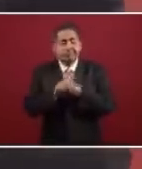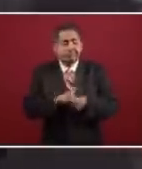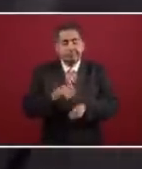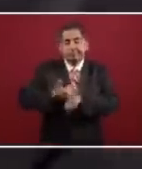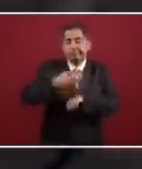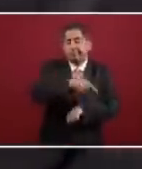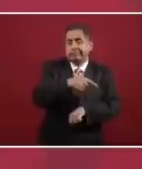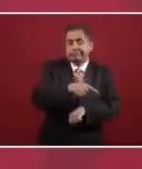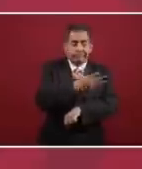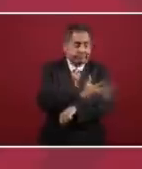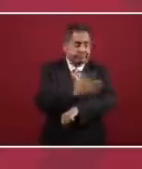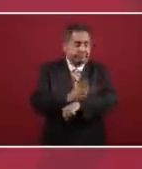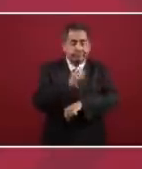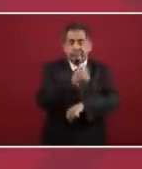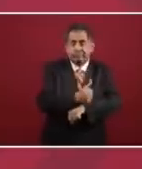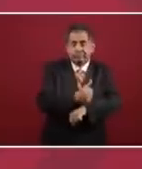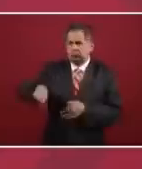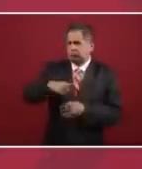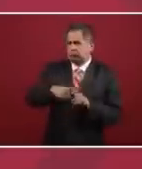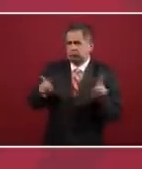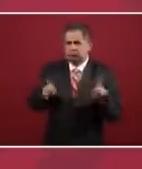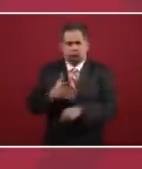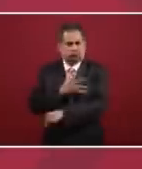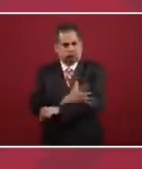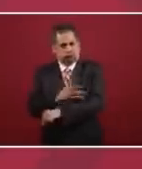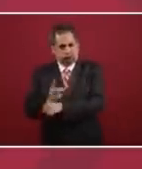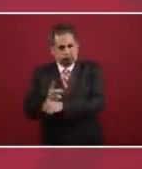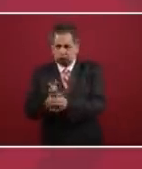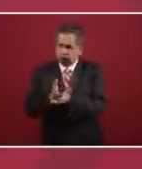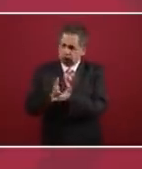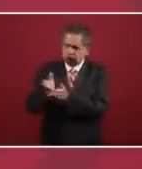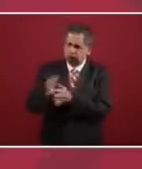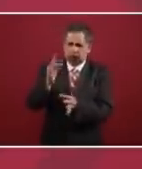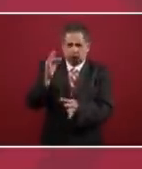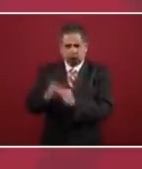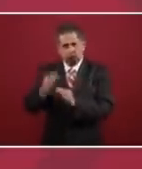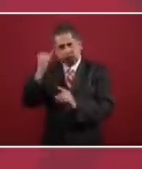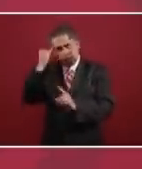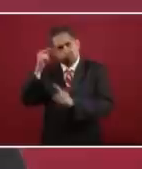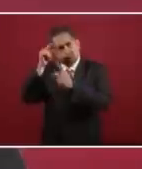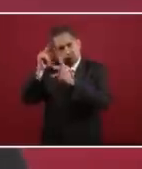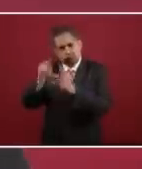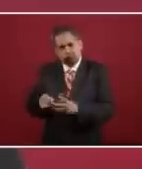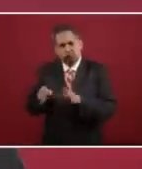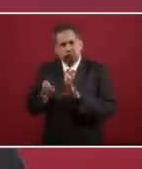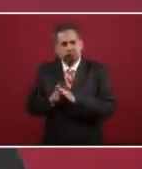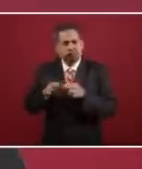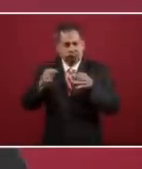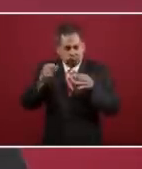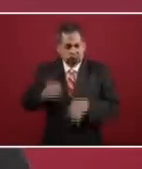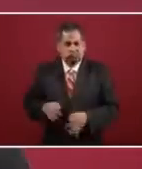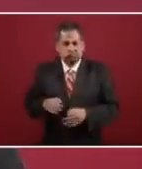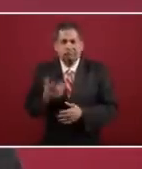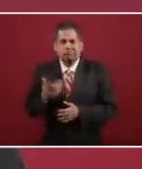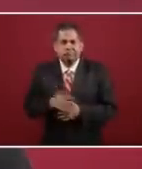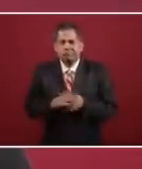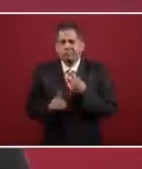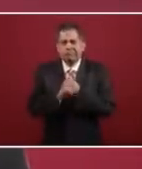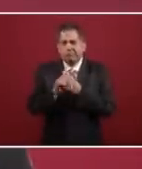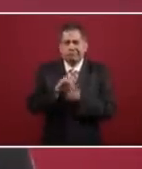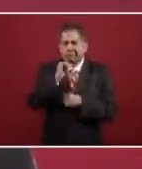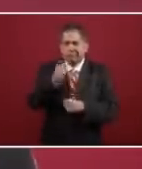Entonces, si se actúa con integridad, con principios, con honestidad, no hay